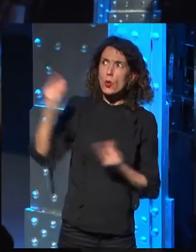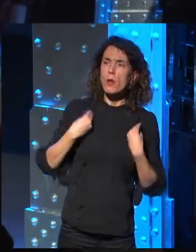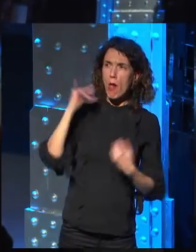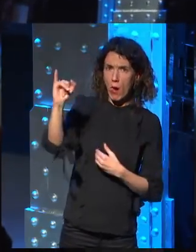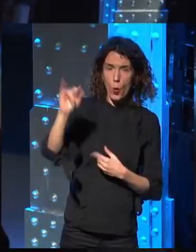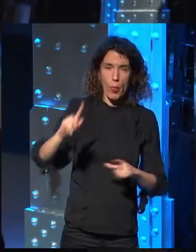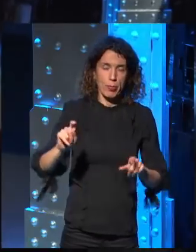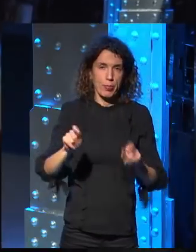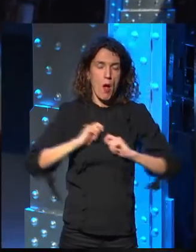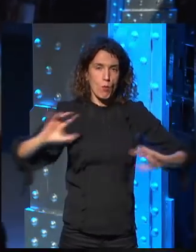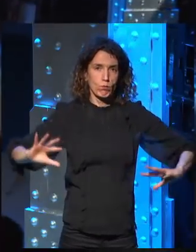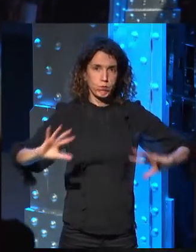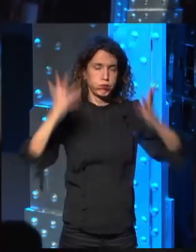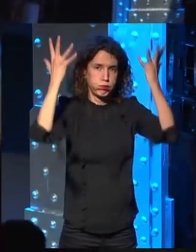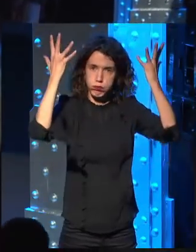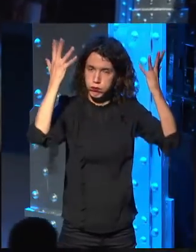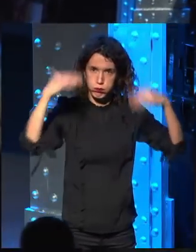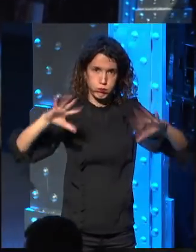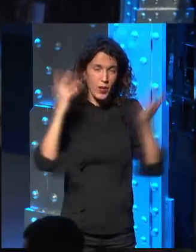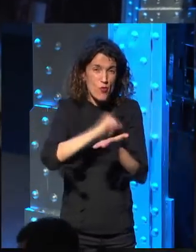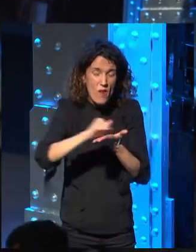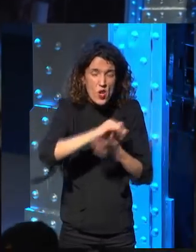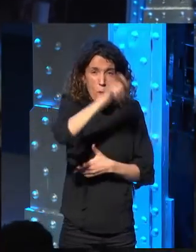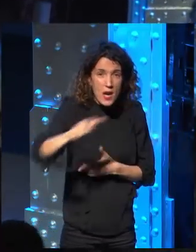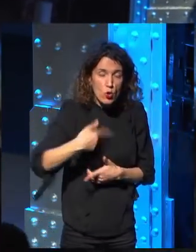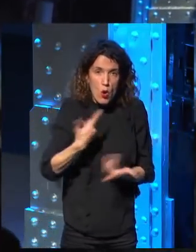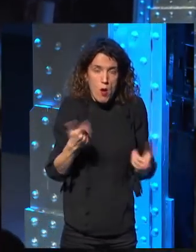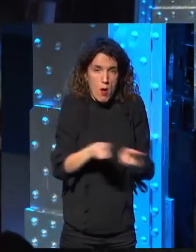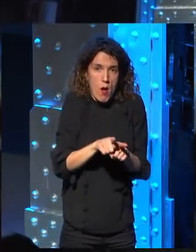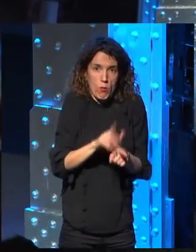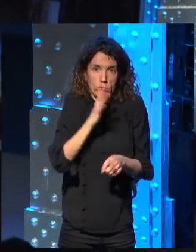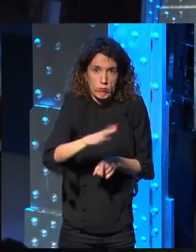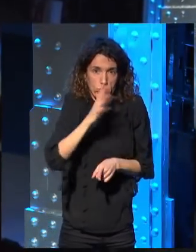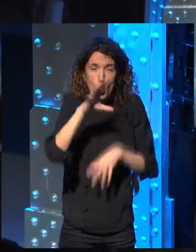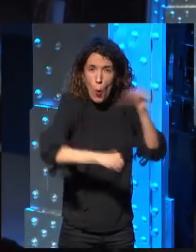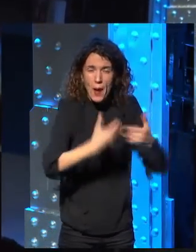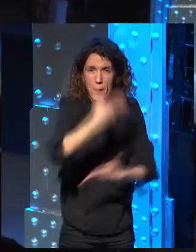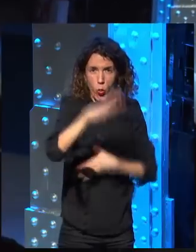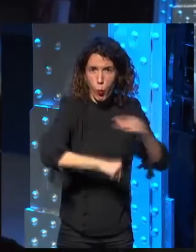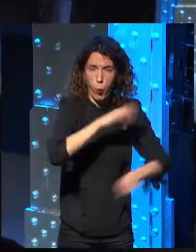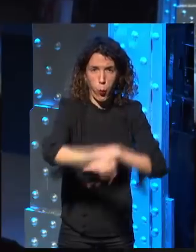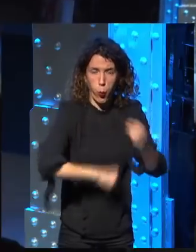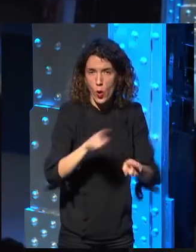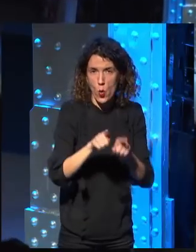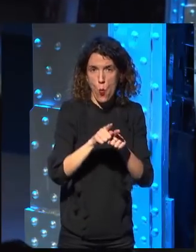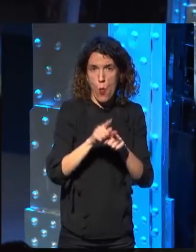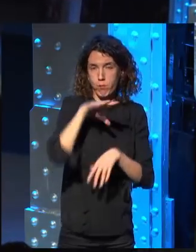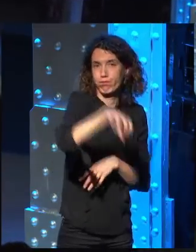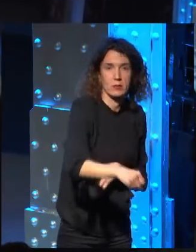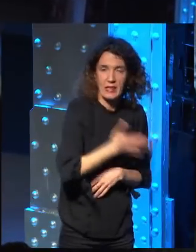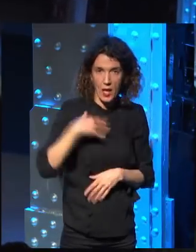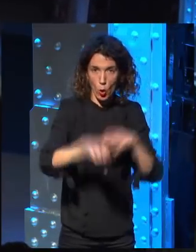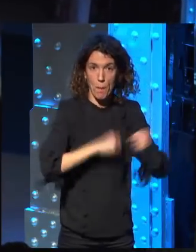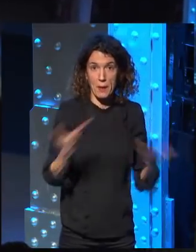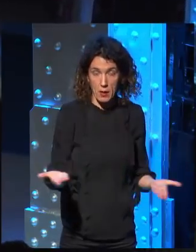eso fue una revolución en Nueva York. La gente se tiraba a comprar el periódico, asaltaban por supuesto